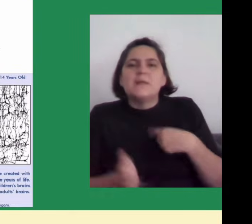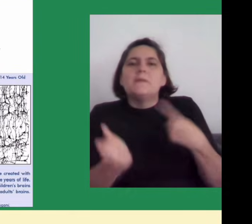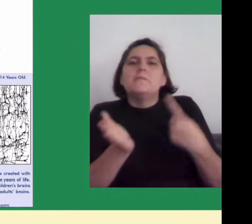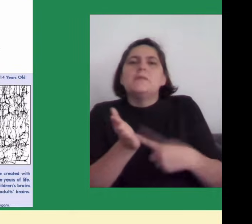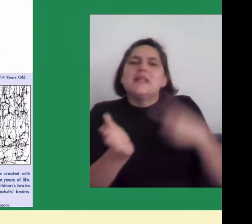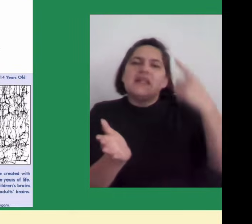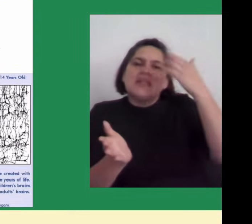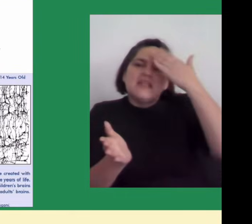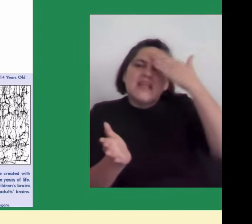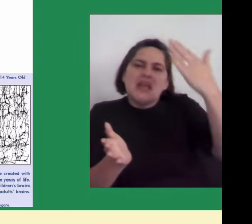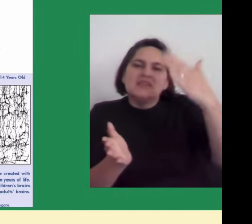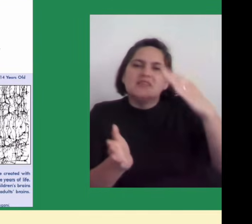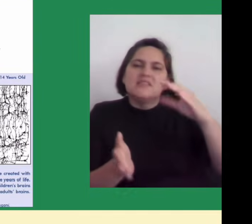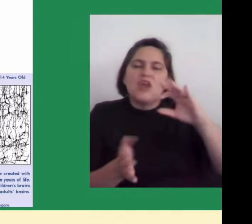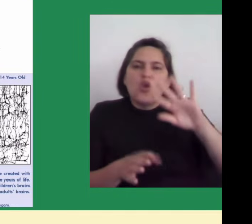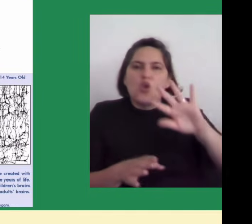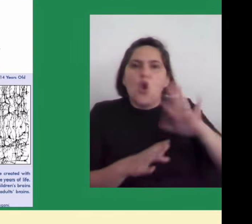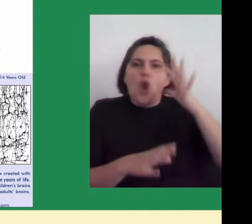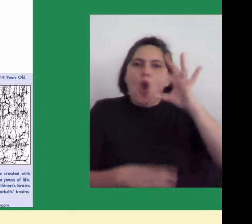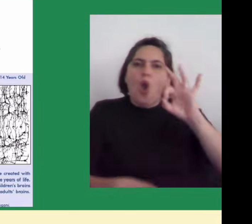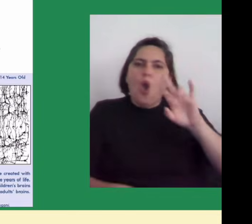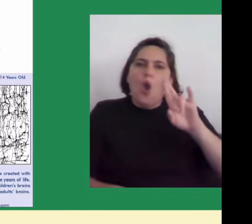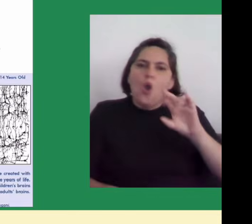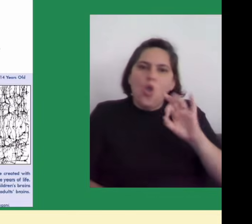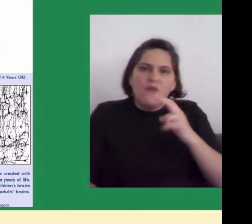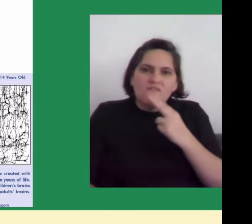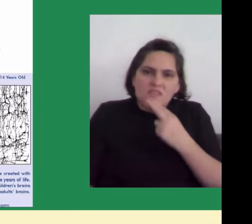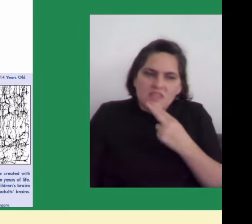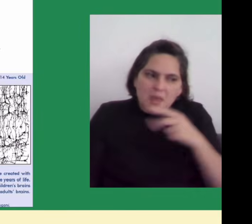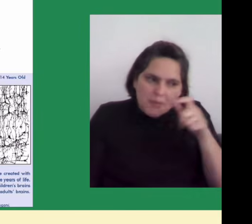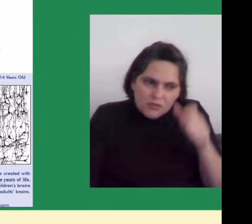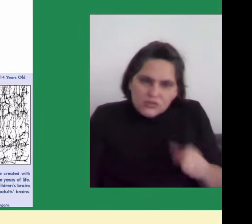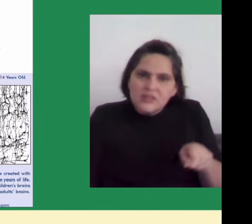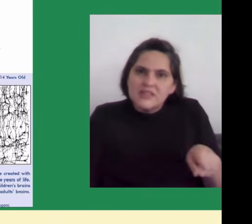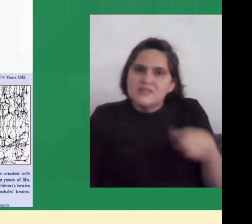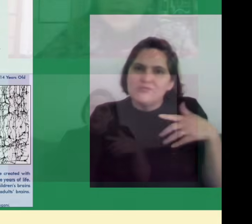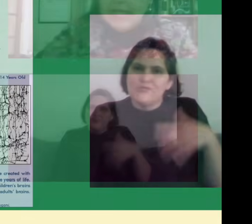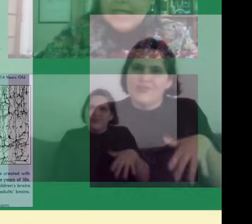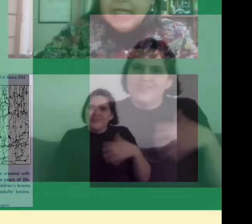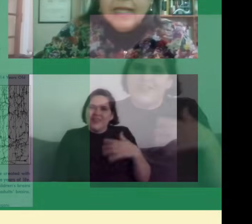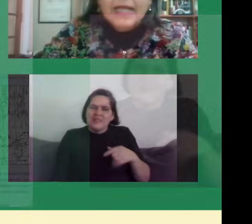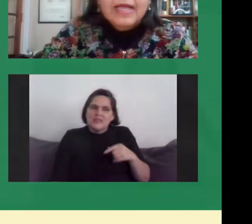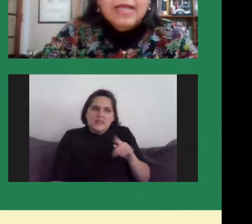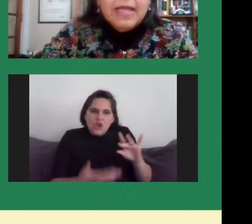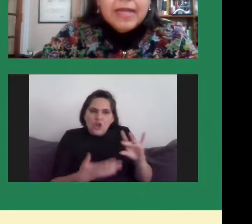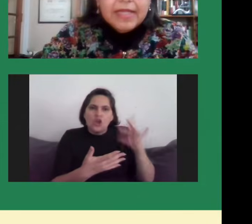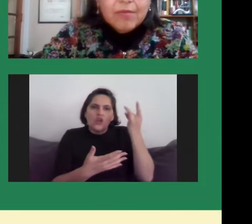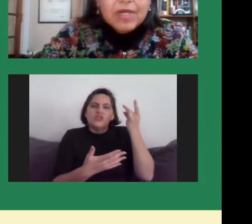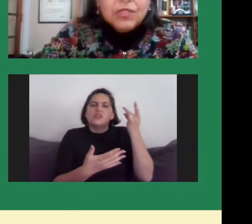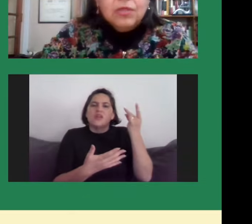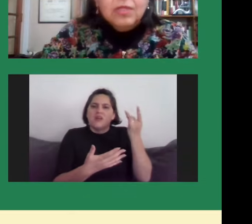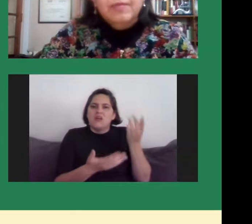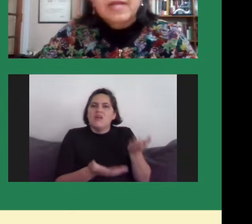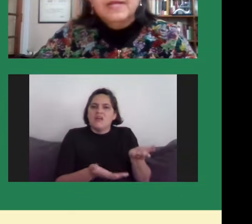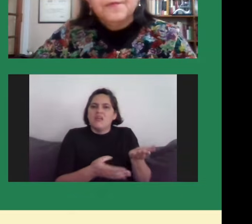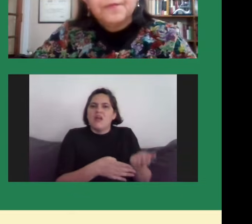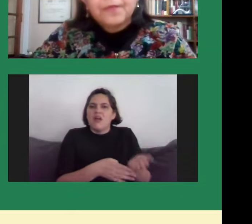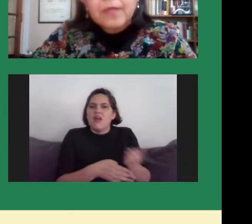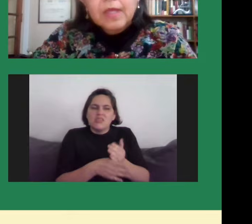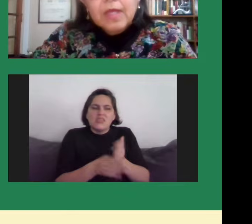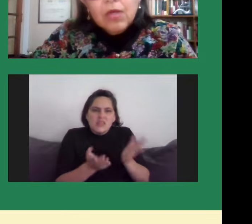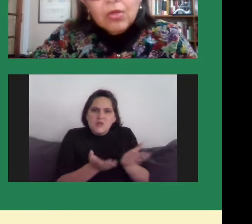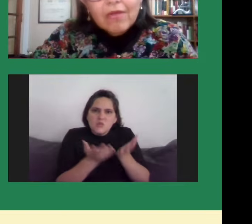la vida de esa persona. Por eso es tan importante entonces la pesquisa y la estimulación